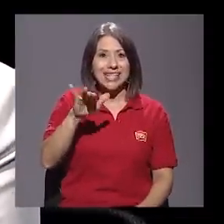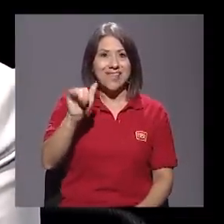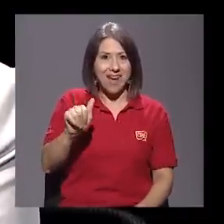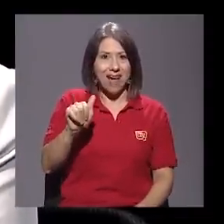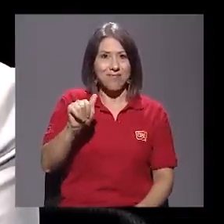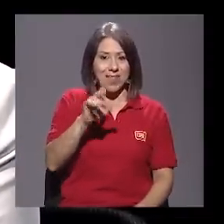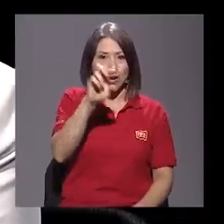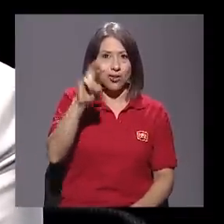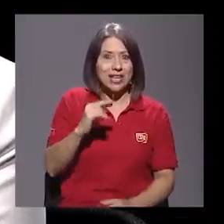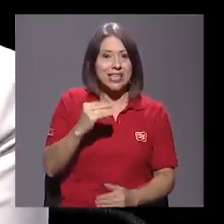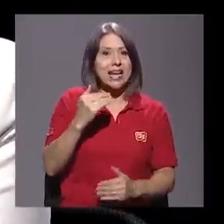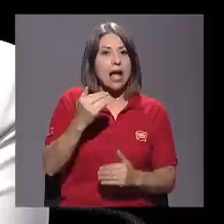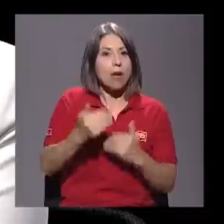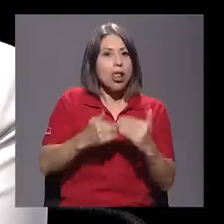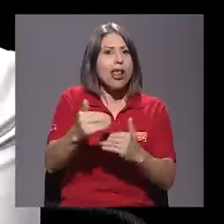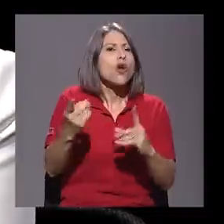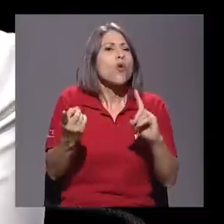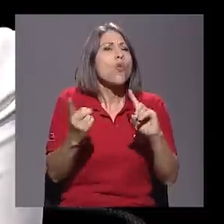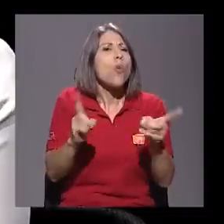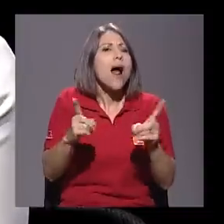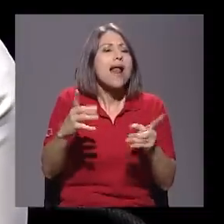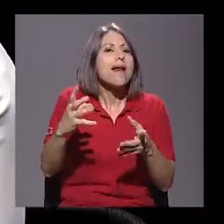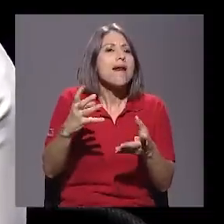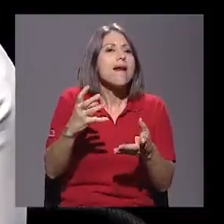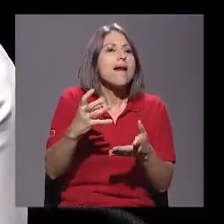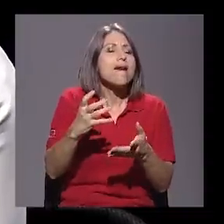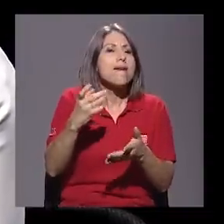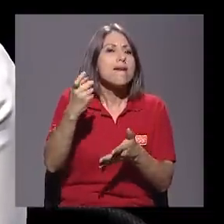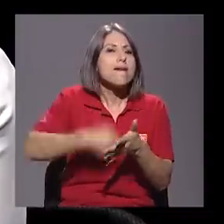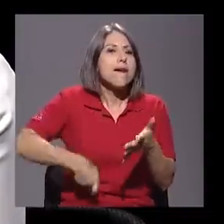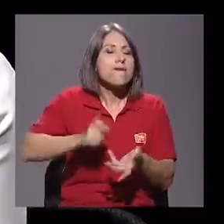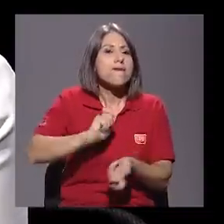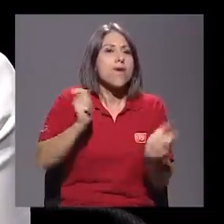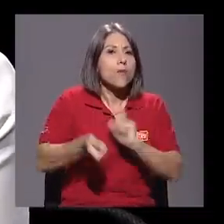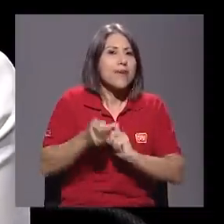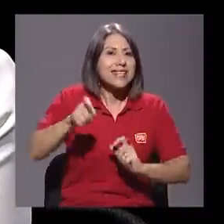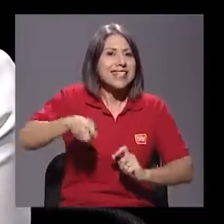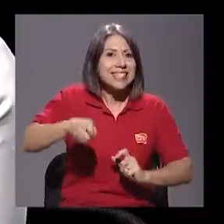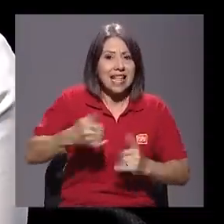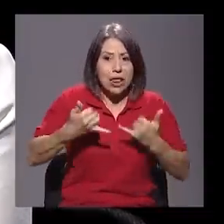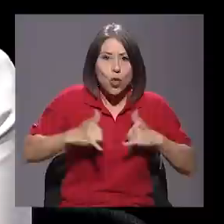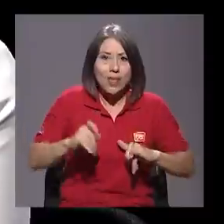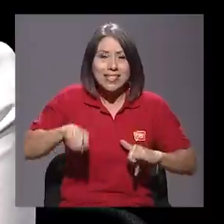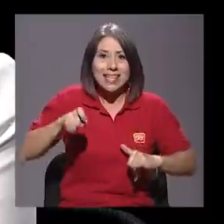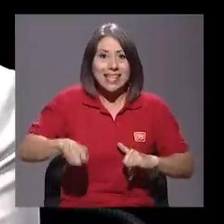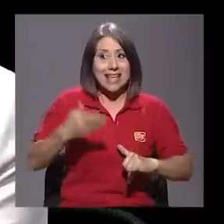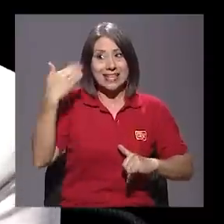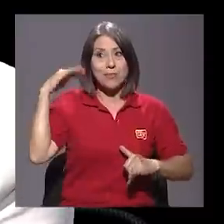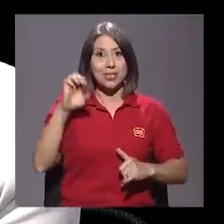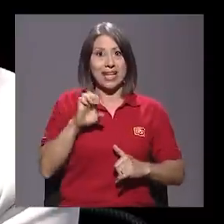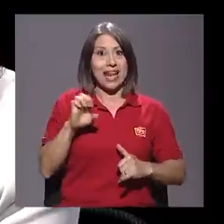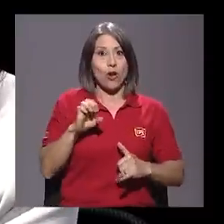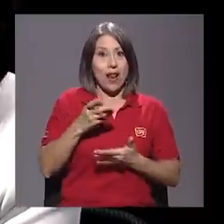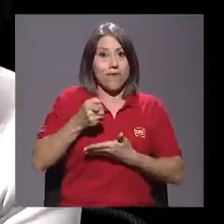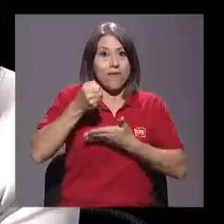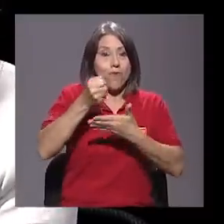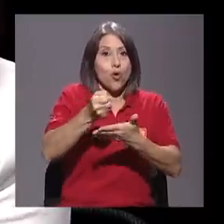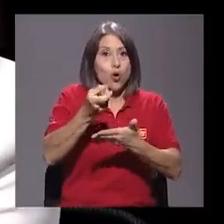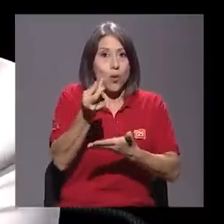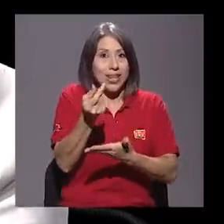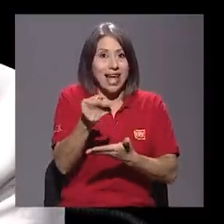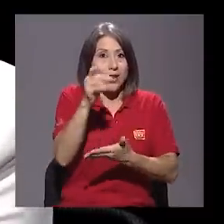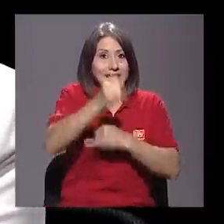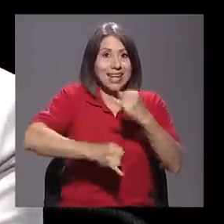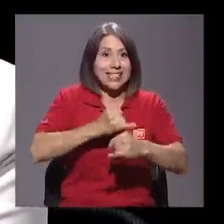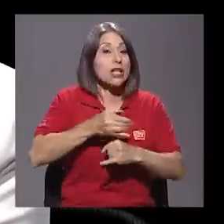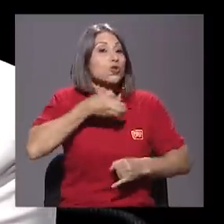la que aún se necesita. Porque bueno, ya vemos que en enero el Fondo Monetario Internacional le sugiere a Costa Rica aumentar el IVA al 15% y